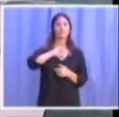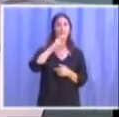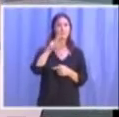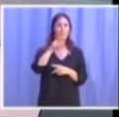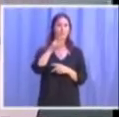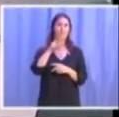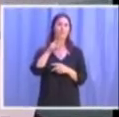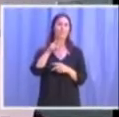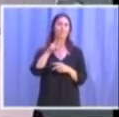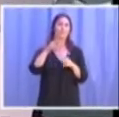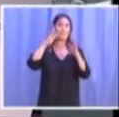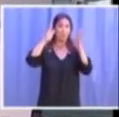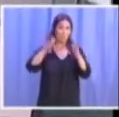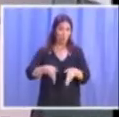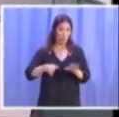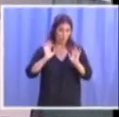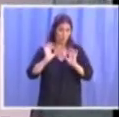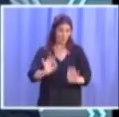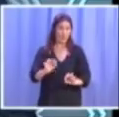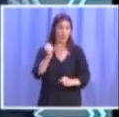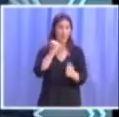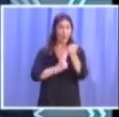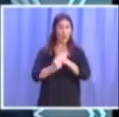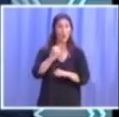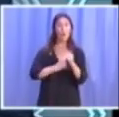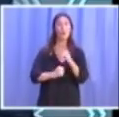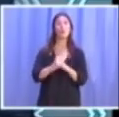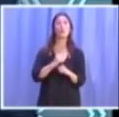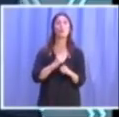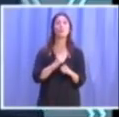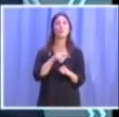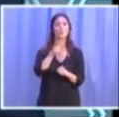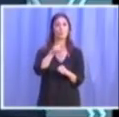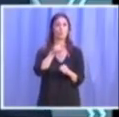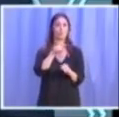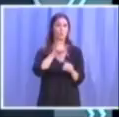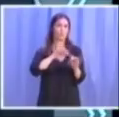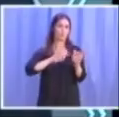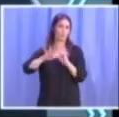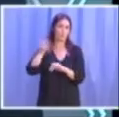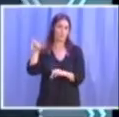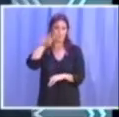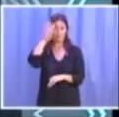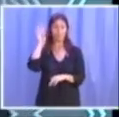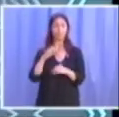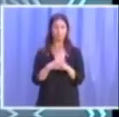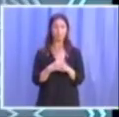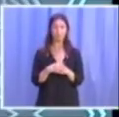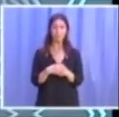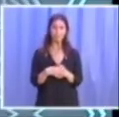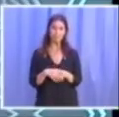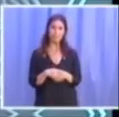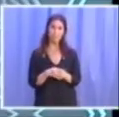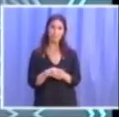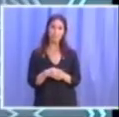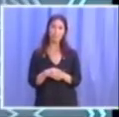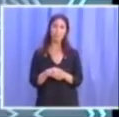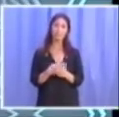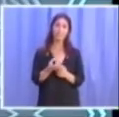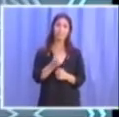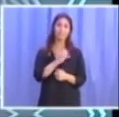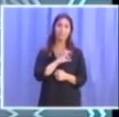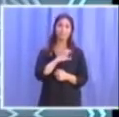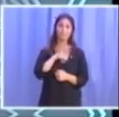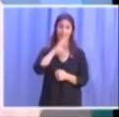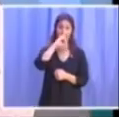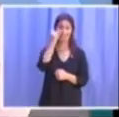Segunda ronda de este bloque de economía. Es su turno, señor Cambril. Sí, bien. El señor Sánchez